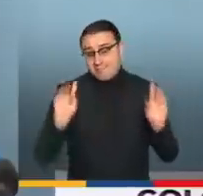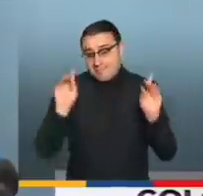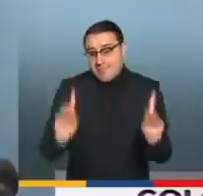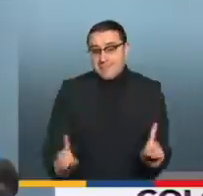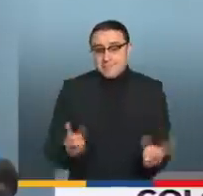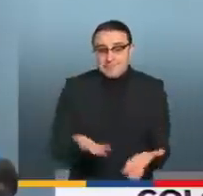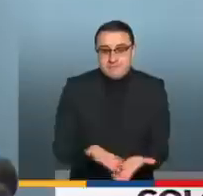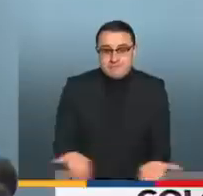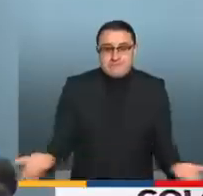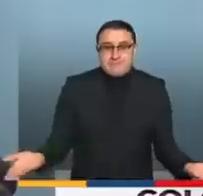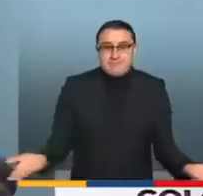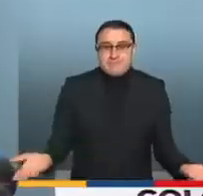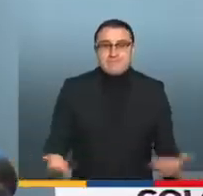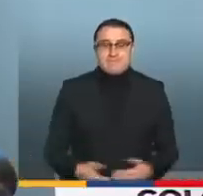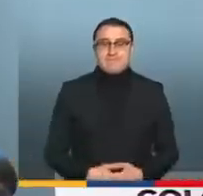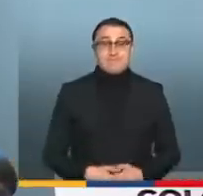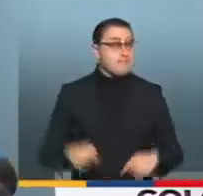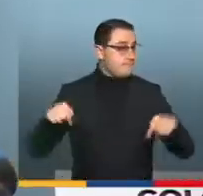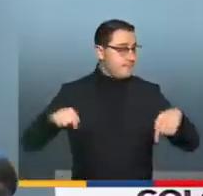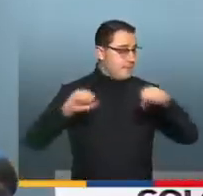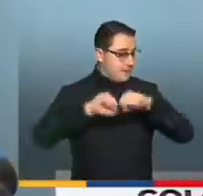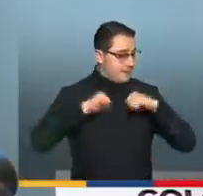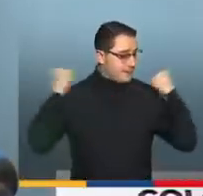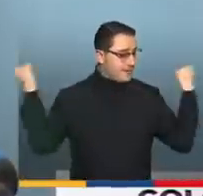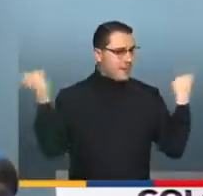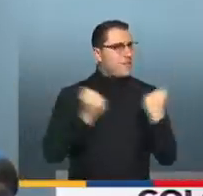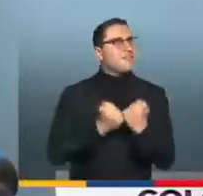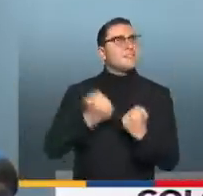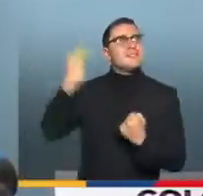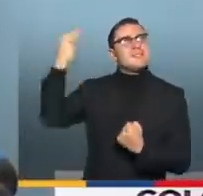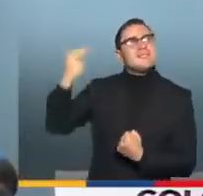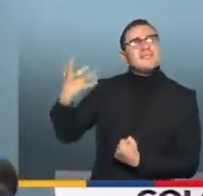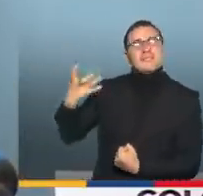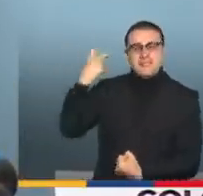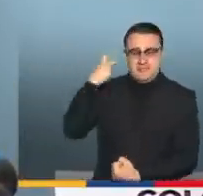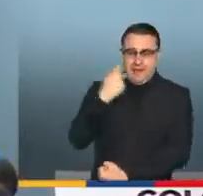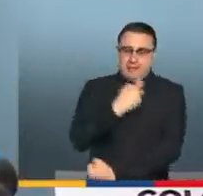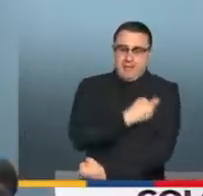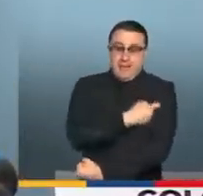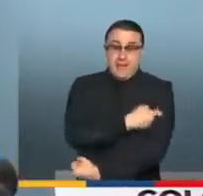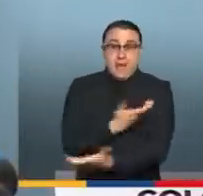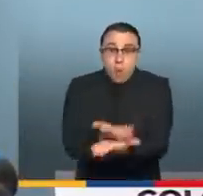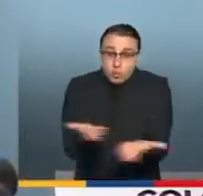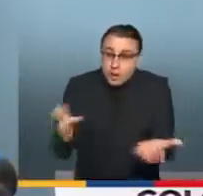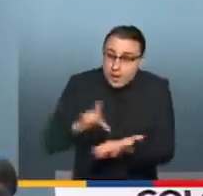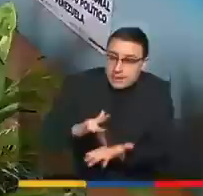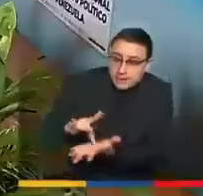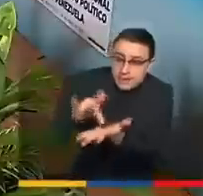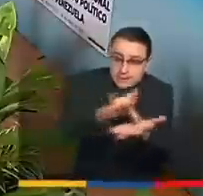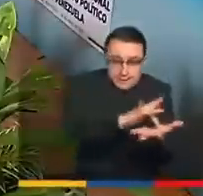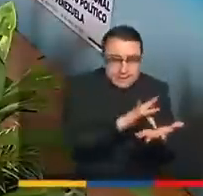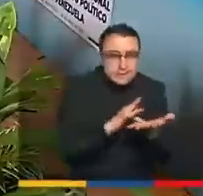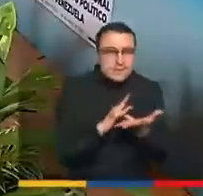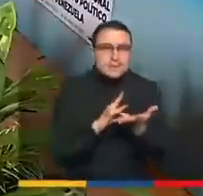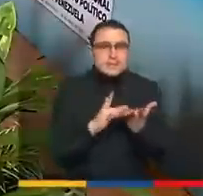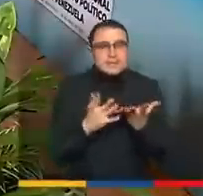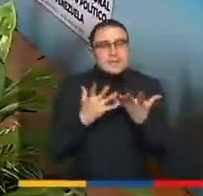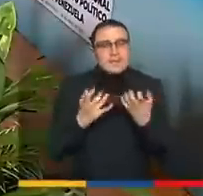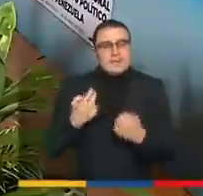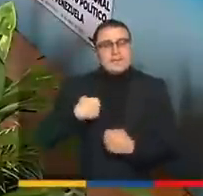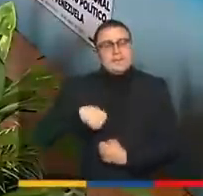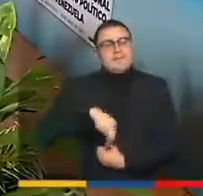creo que lo que quiere sus energías históricas y la presencia de ustedes es que vayamos hacia